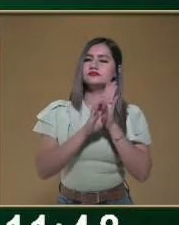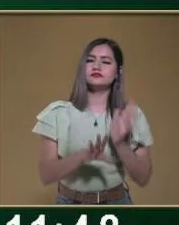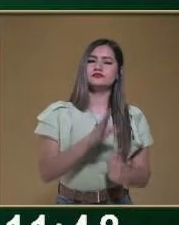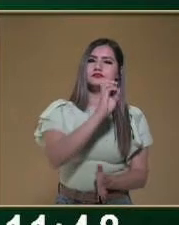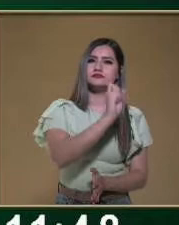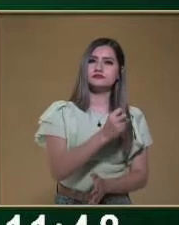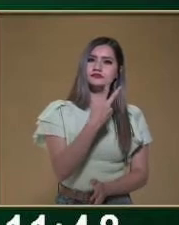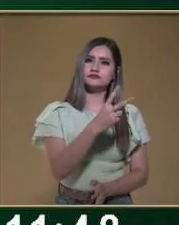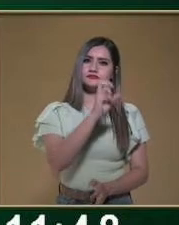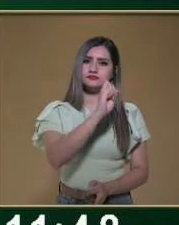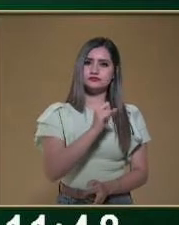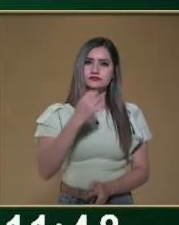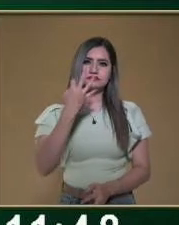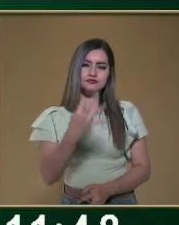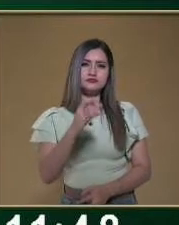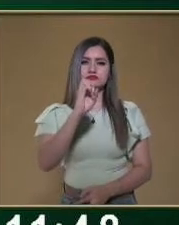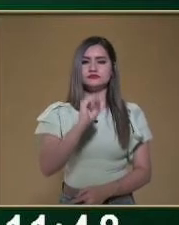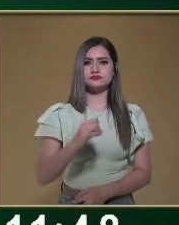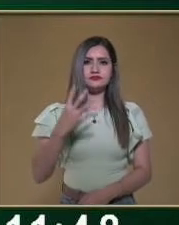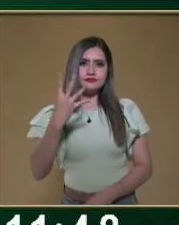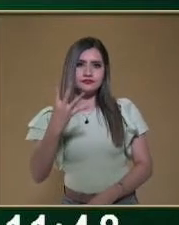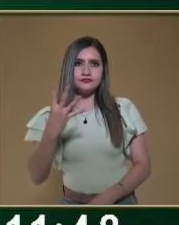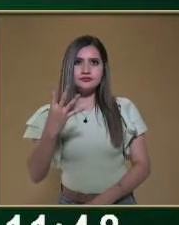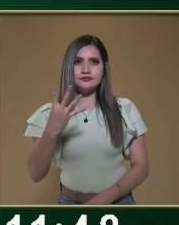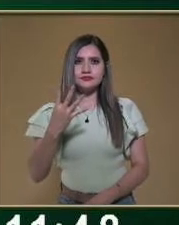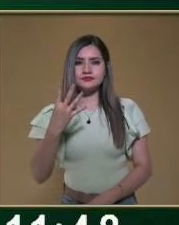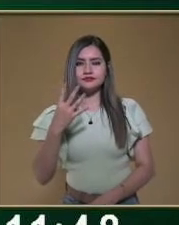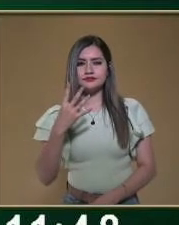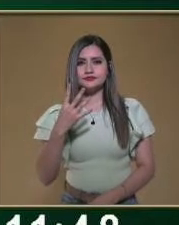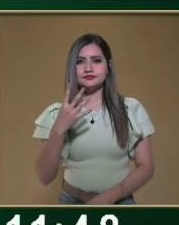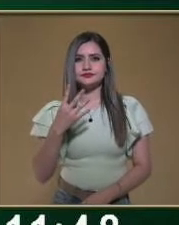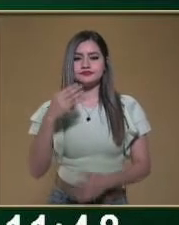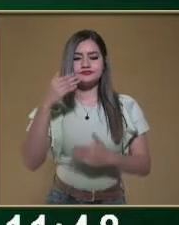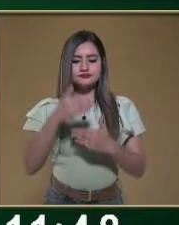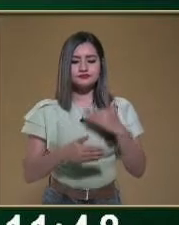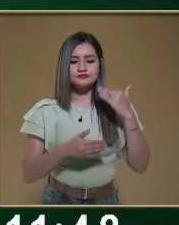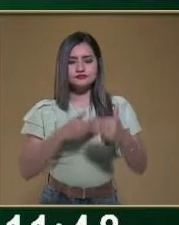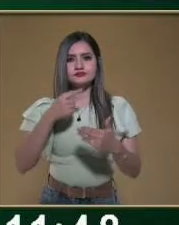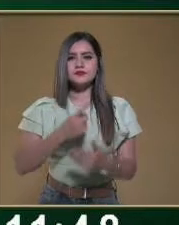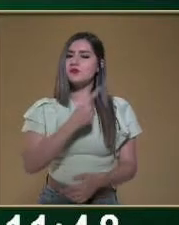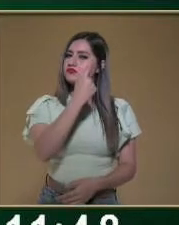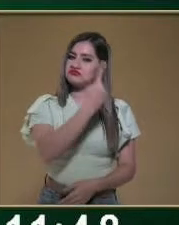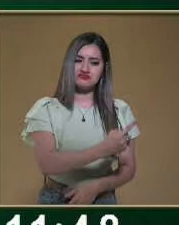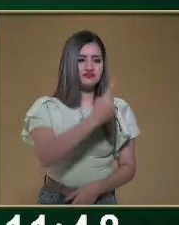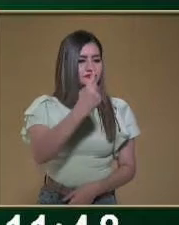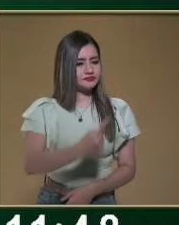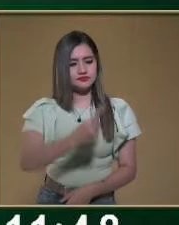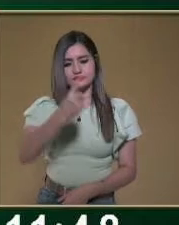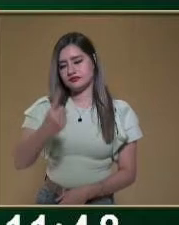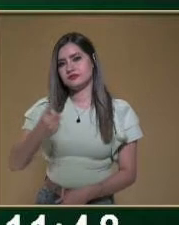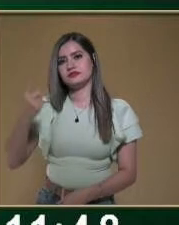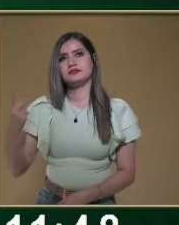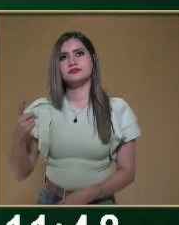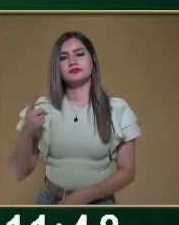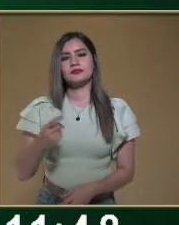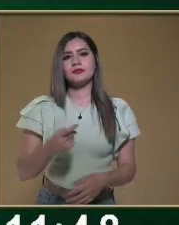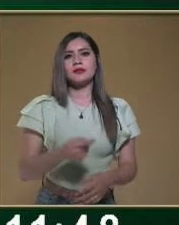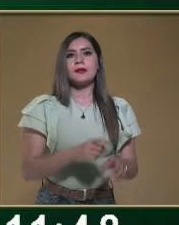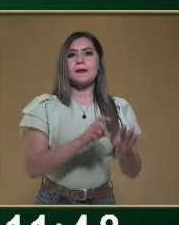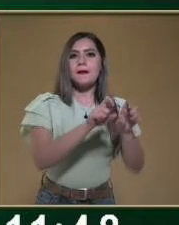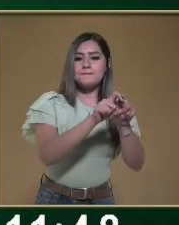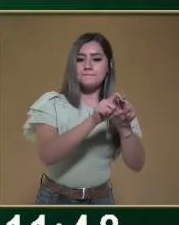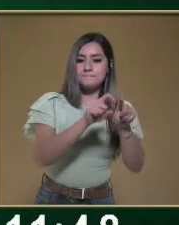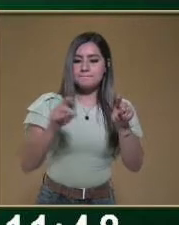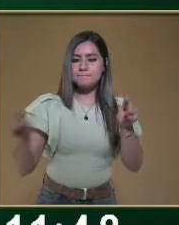luego el 63, el 64, pues entonces van avanzando de uno en uno. Entonces en la fila van